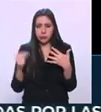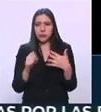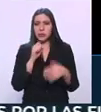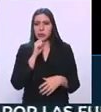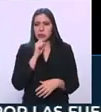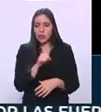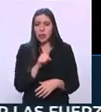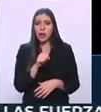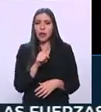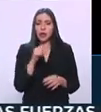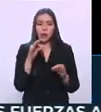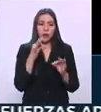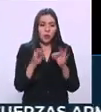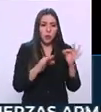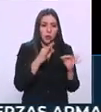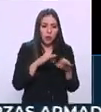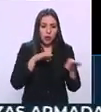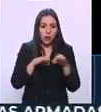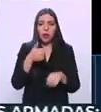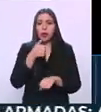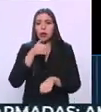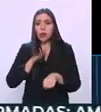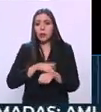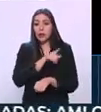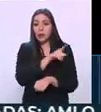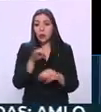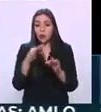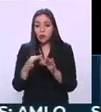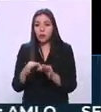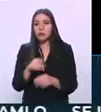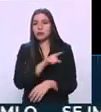también administrativamente año con año, van a seguir